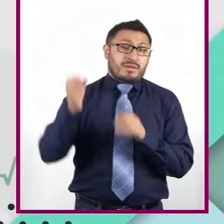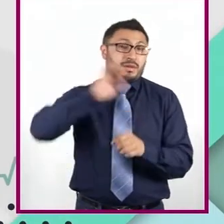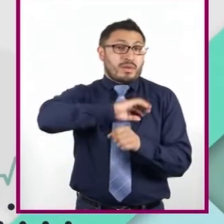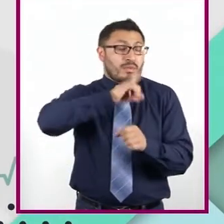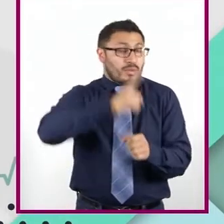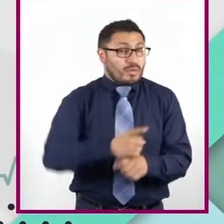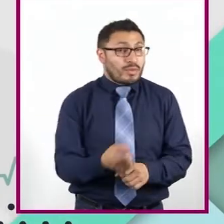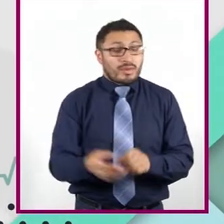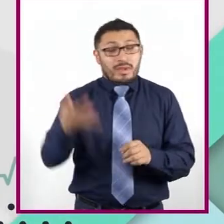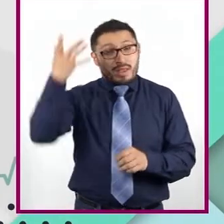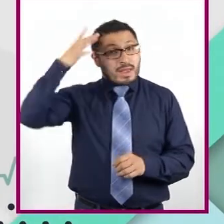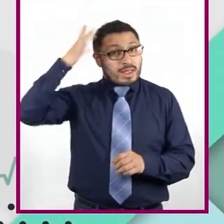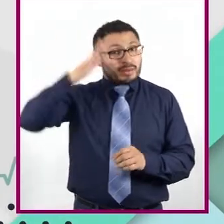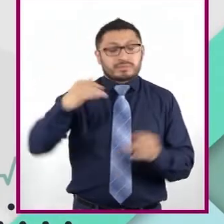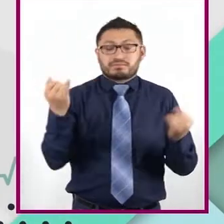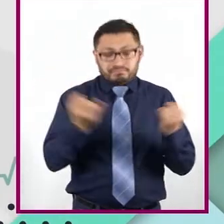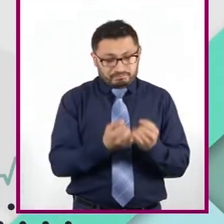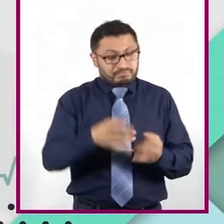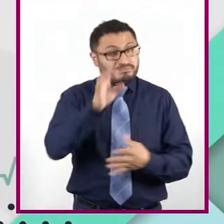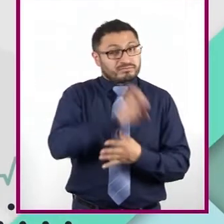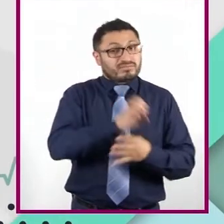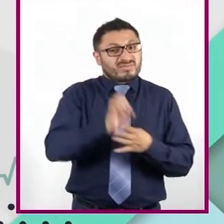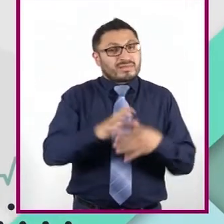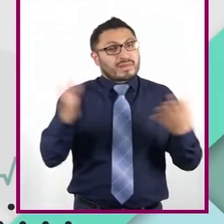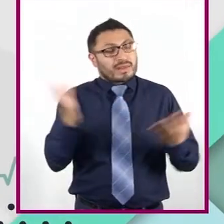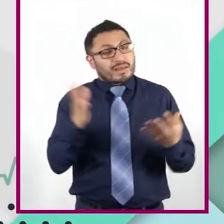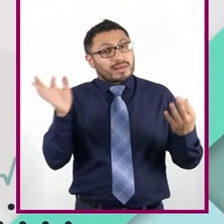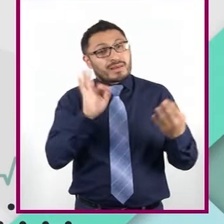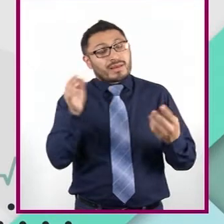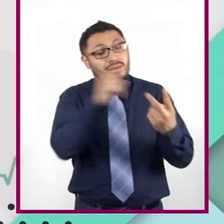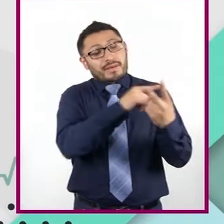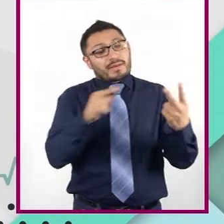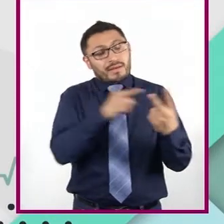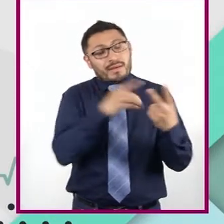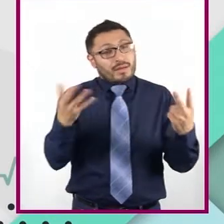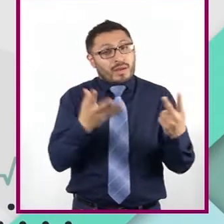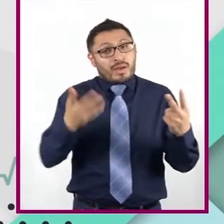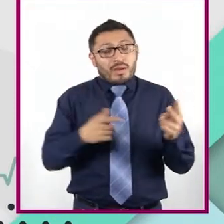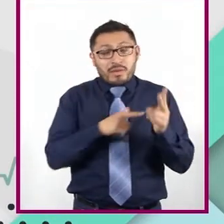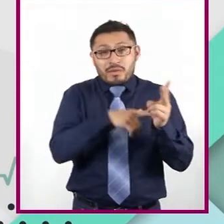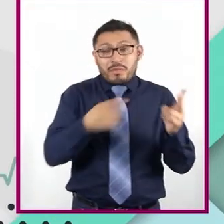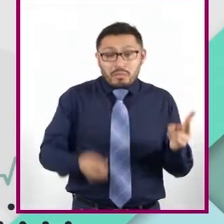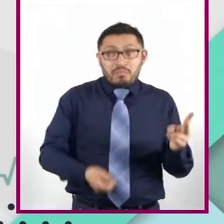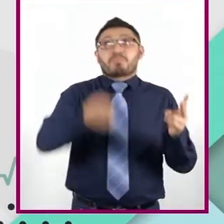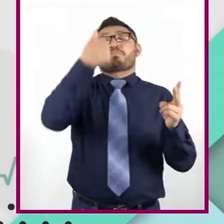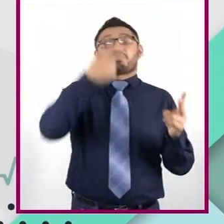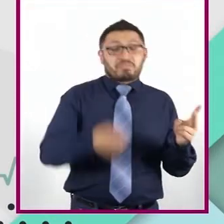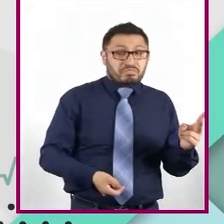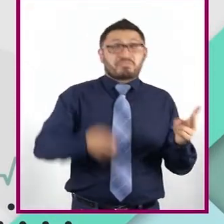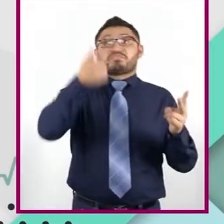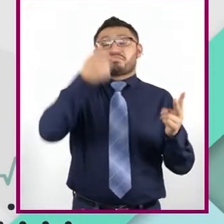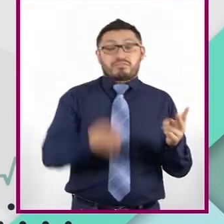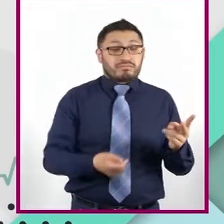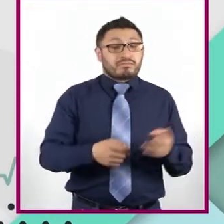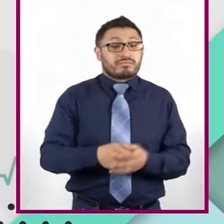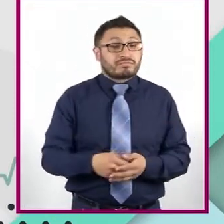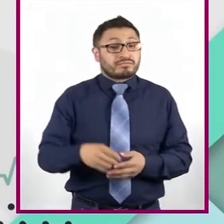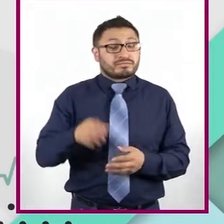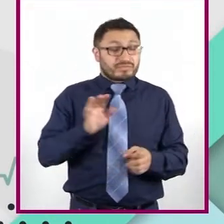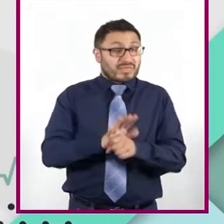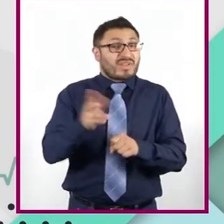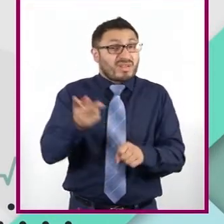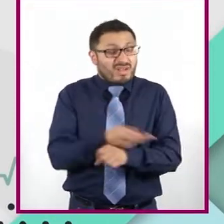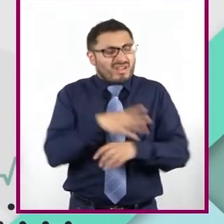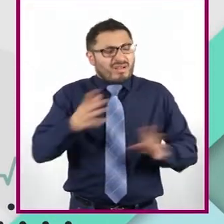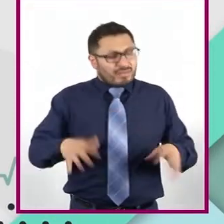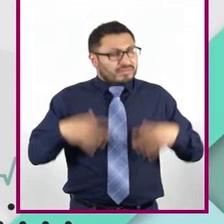frecuencial de obtener un sol. Entonces, si Cecilia y Santiago continúan realizando muchos más lanzamientos, ¿qué es lo que